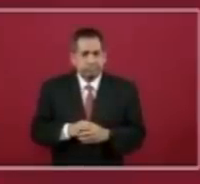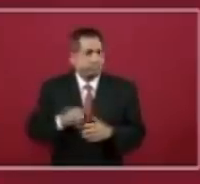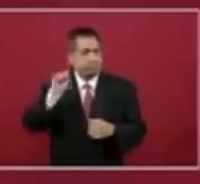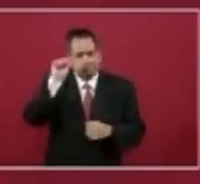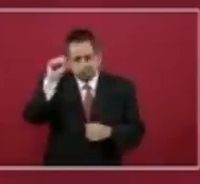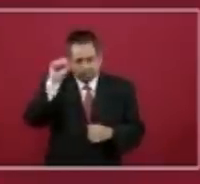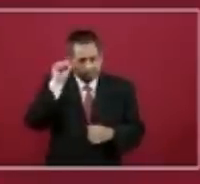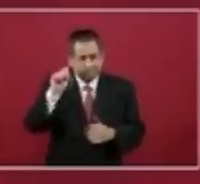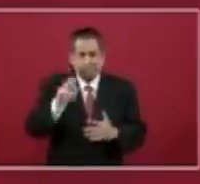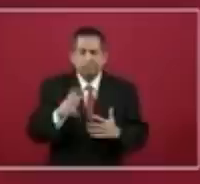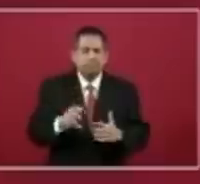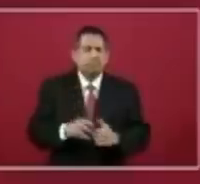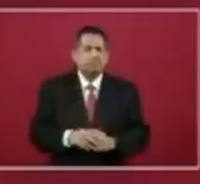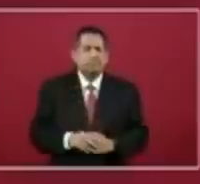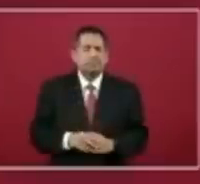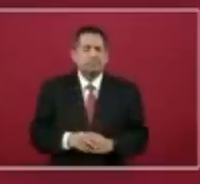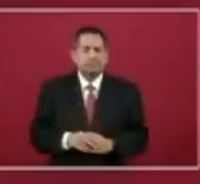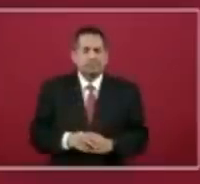sindicatos.